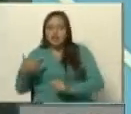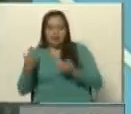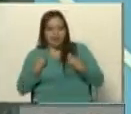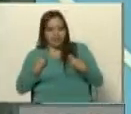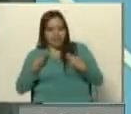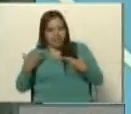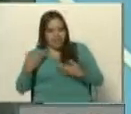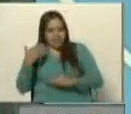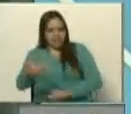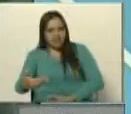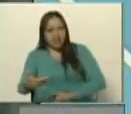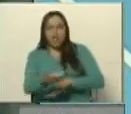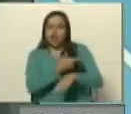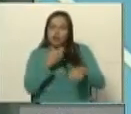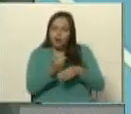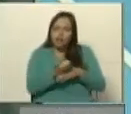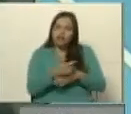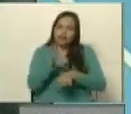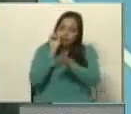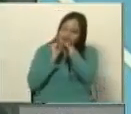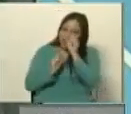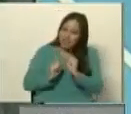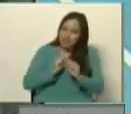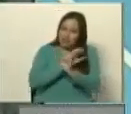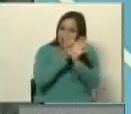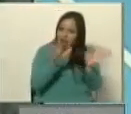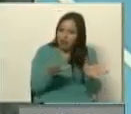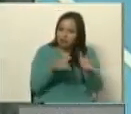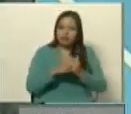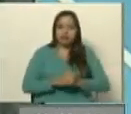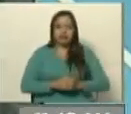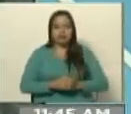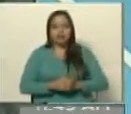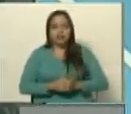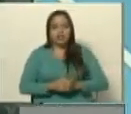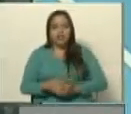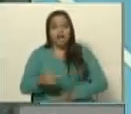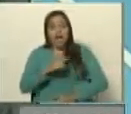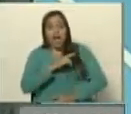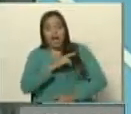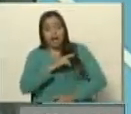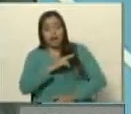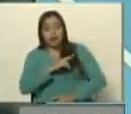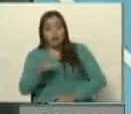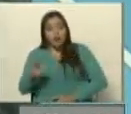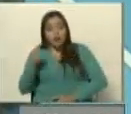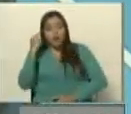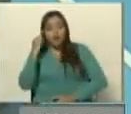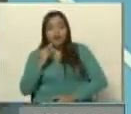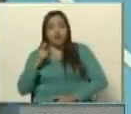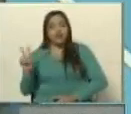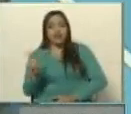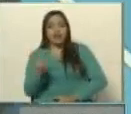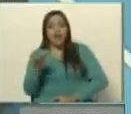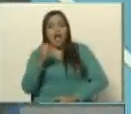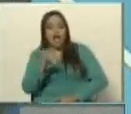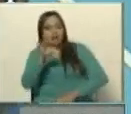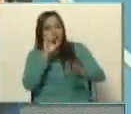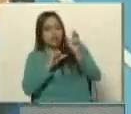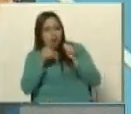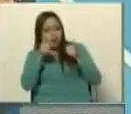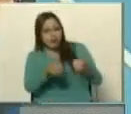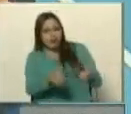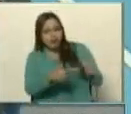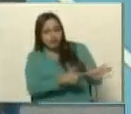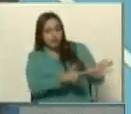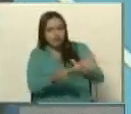El gobierno la interpreta muy bien, la República Bolivariana de Venezuela lo ha entendido muy bien y lo ha manifestado al mundo en